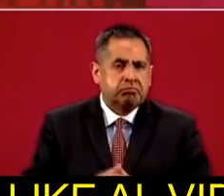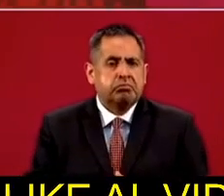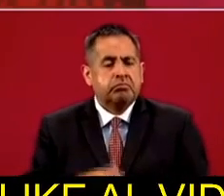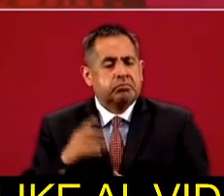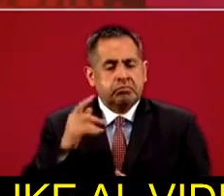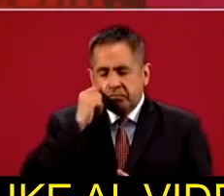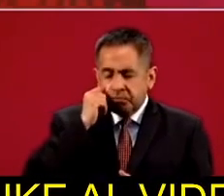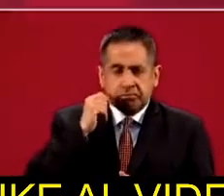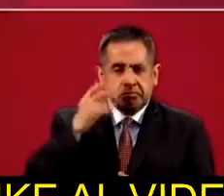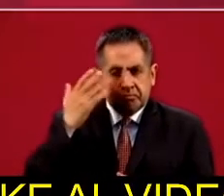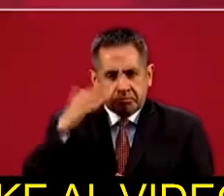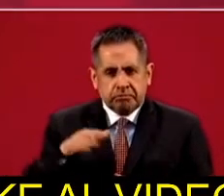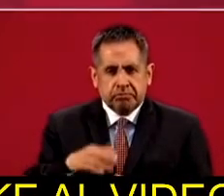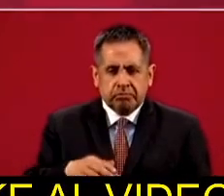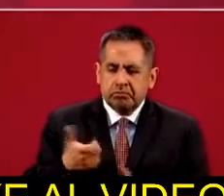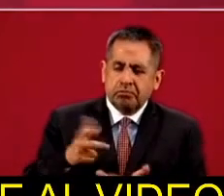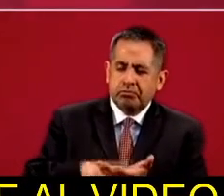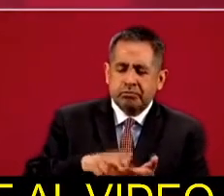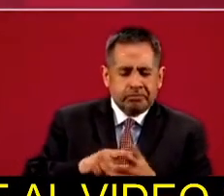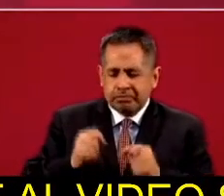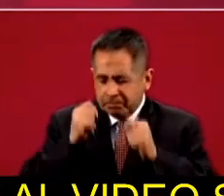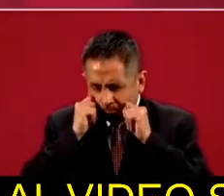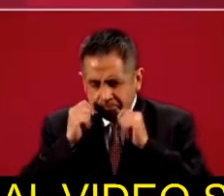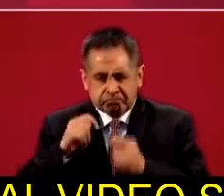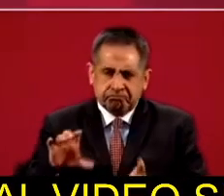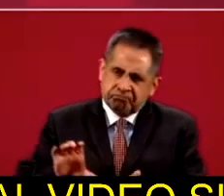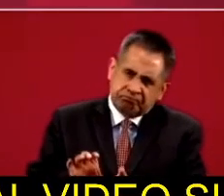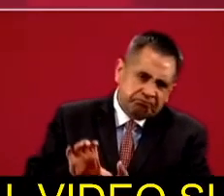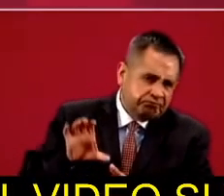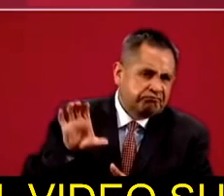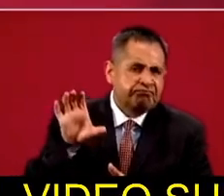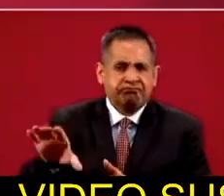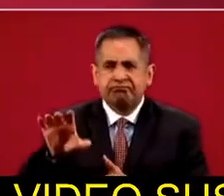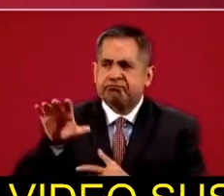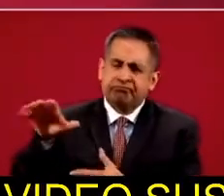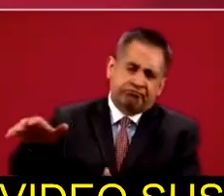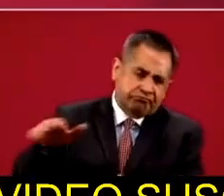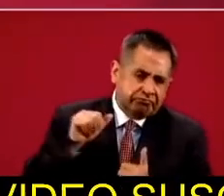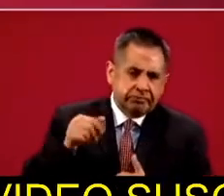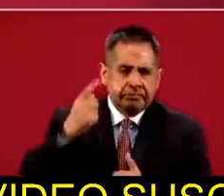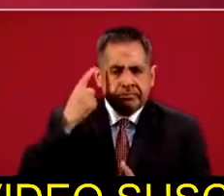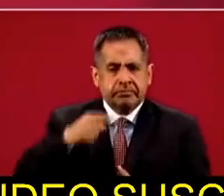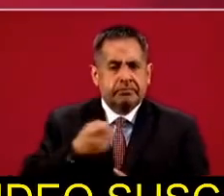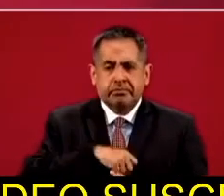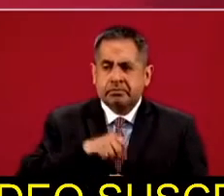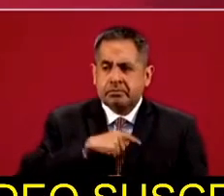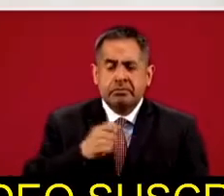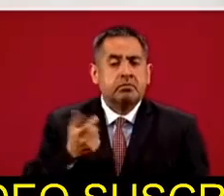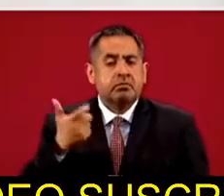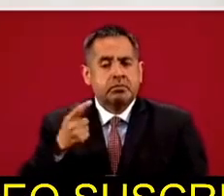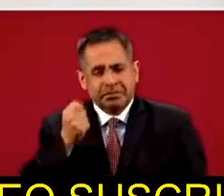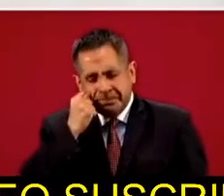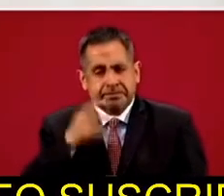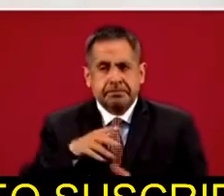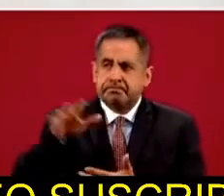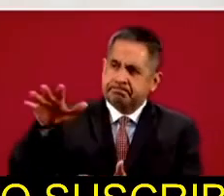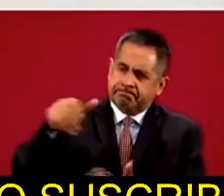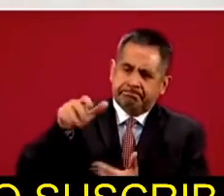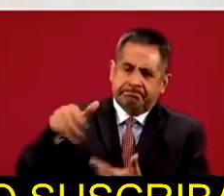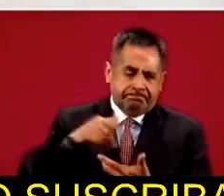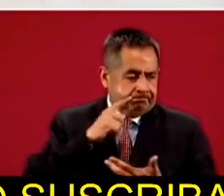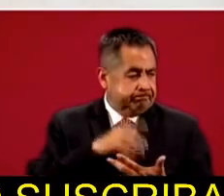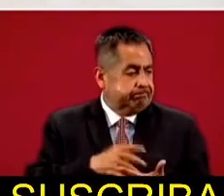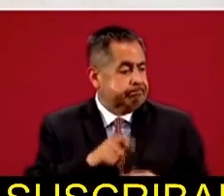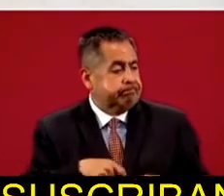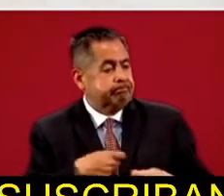que no manejamos costos, sino es una inversión para la salud, para el compromiso de los faltantes, no